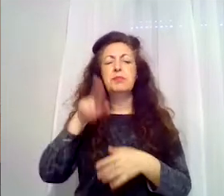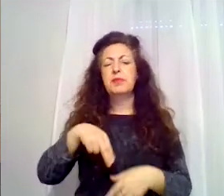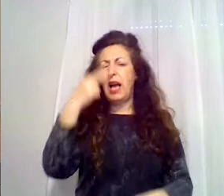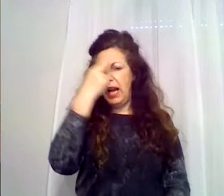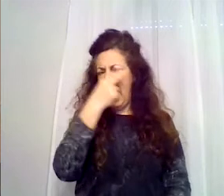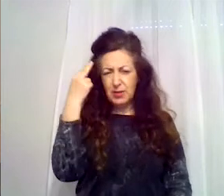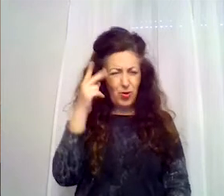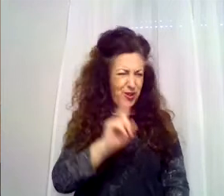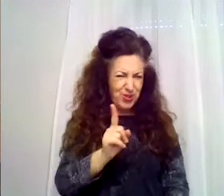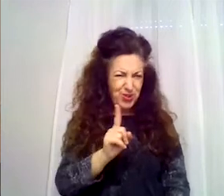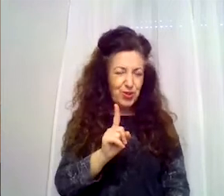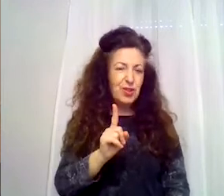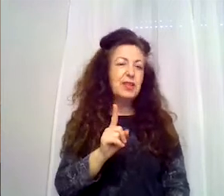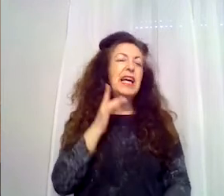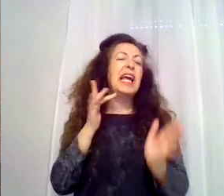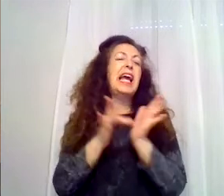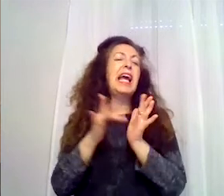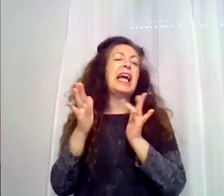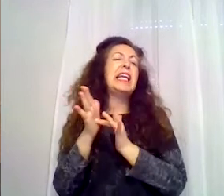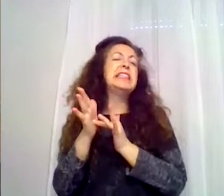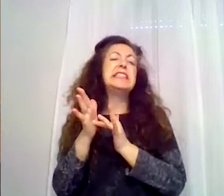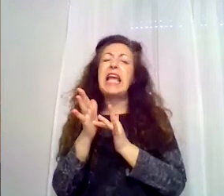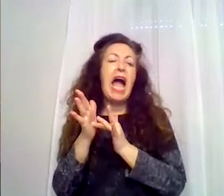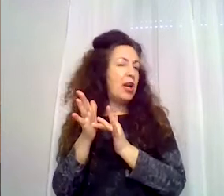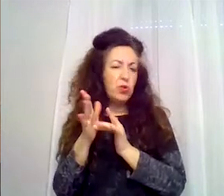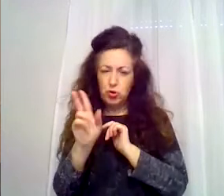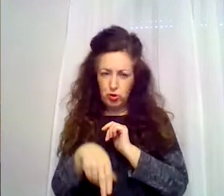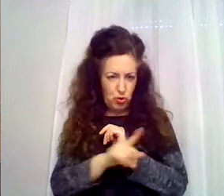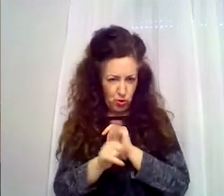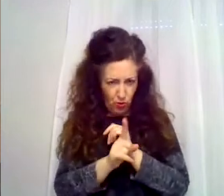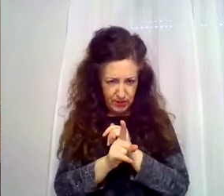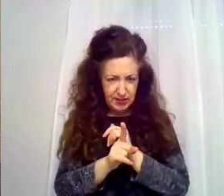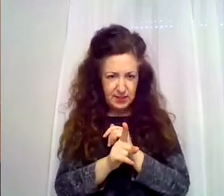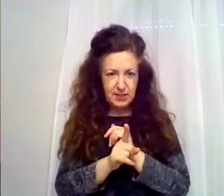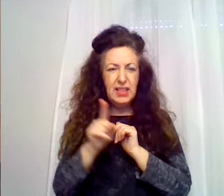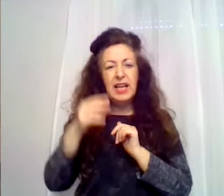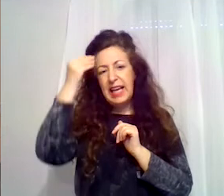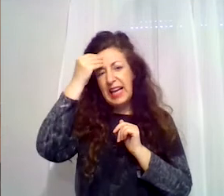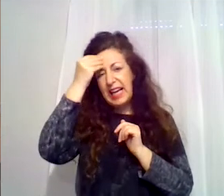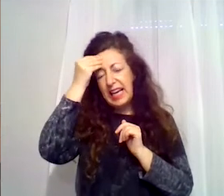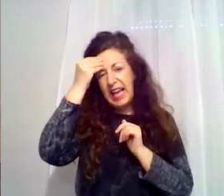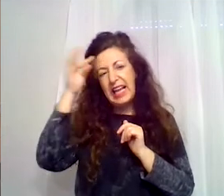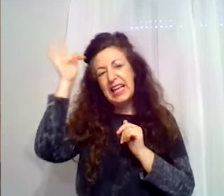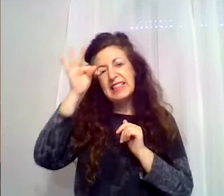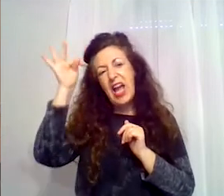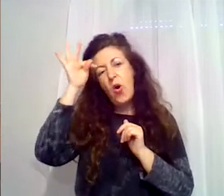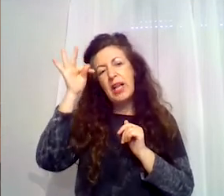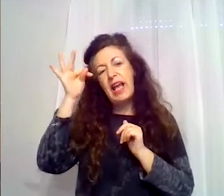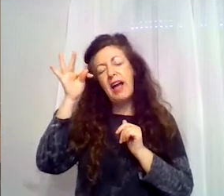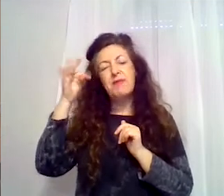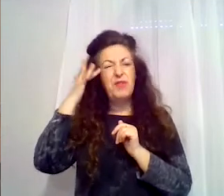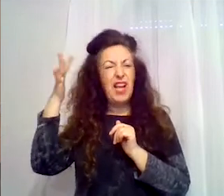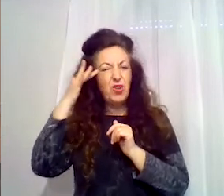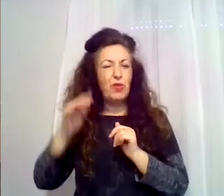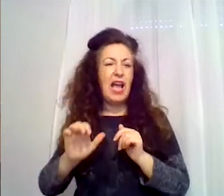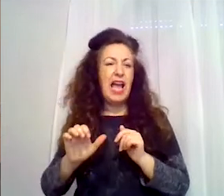poner siempre en juego la figura de Maquiavelo, que es gigantesca al decir el fin justifica los medios. El fin puede